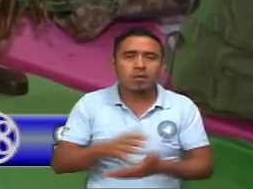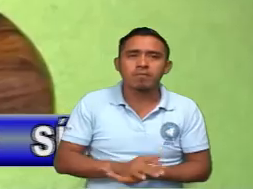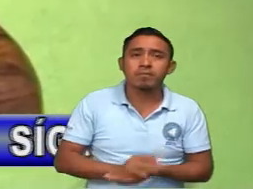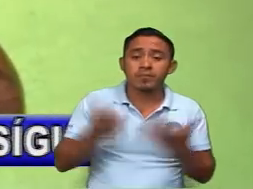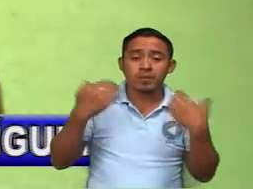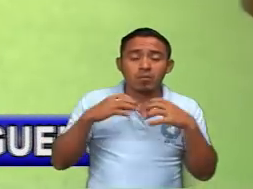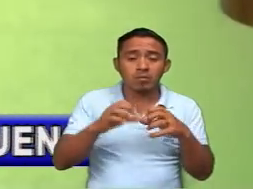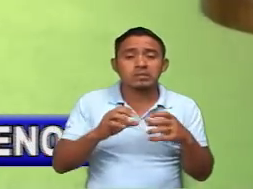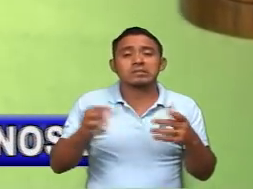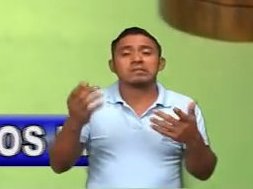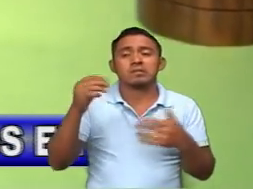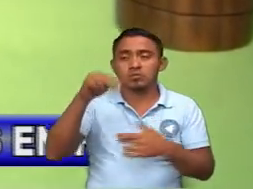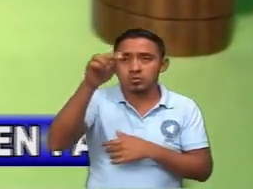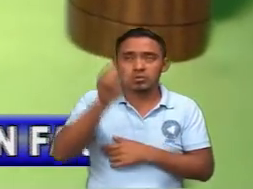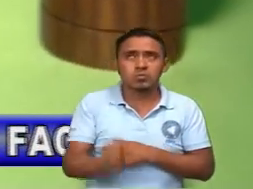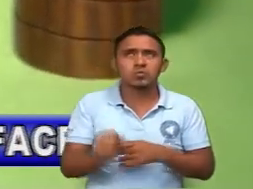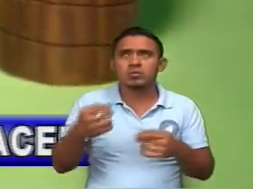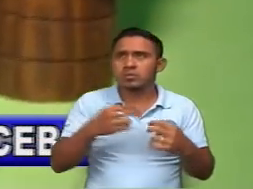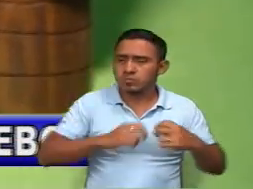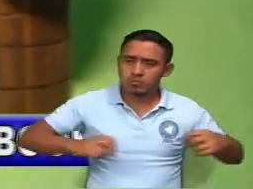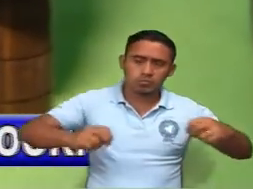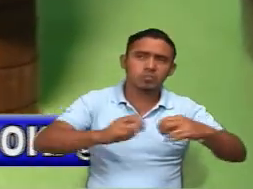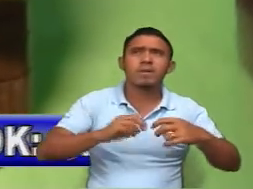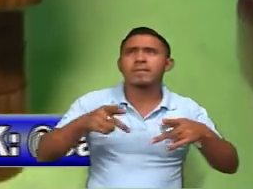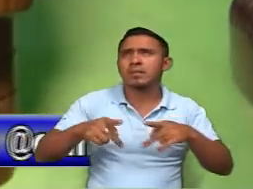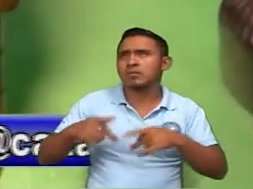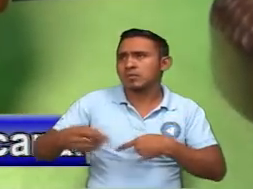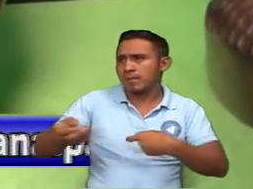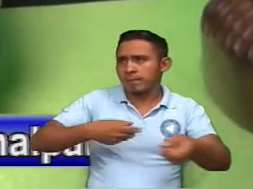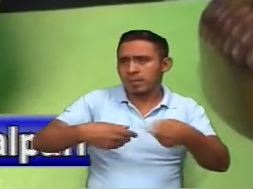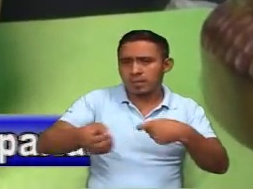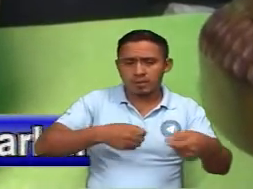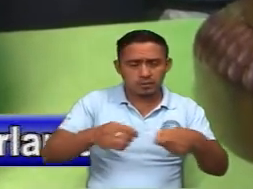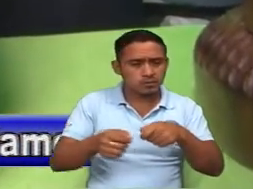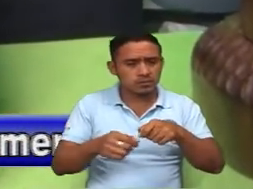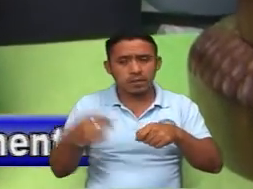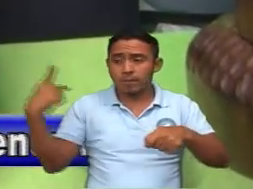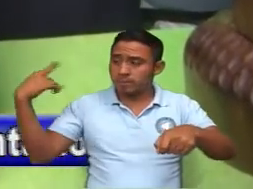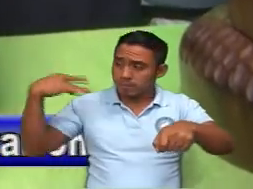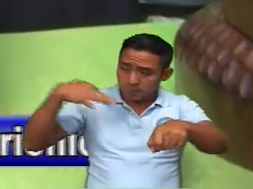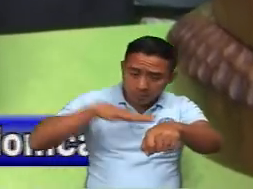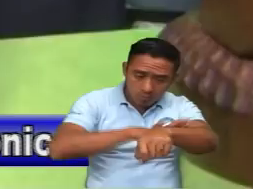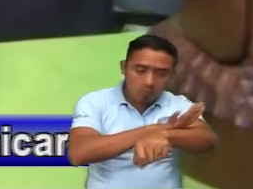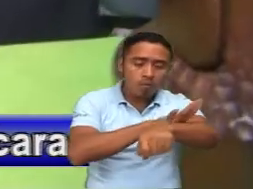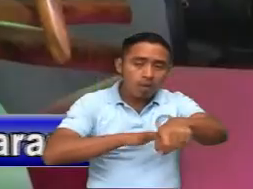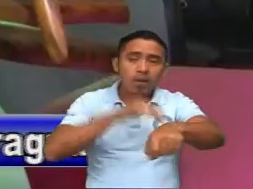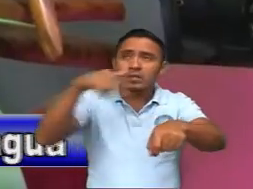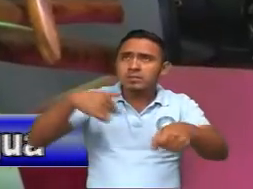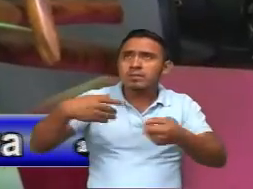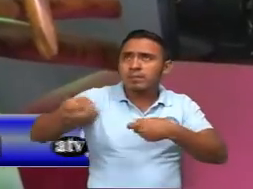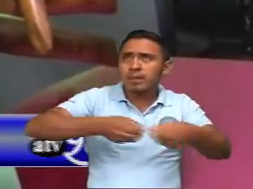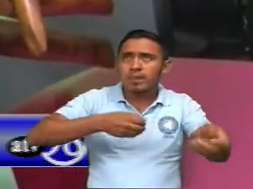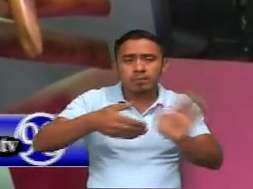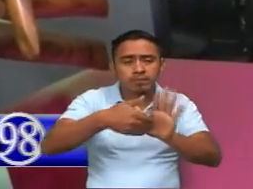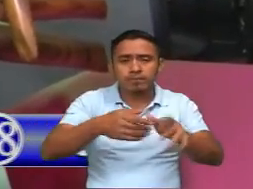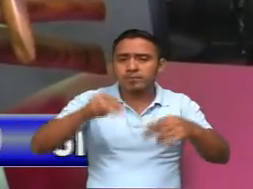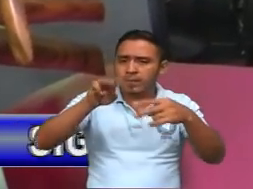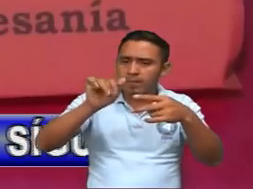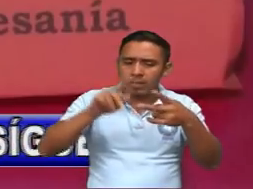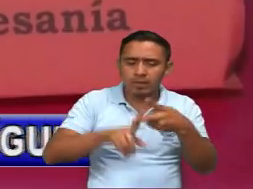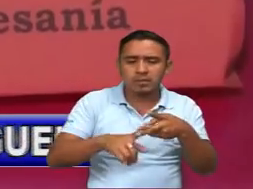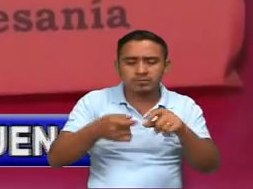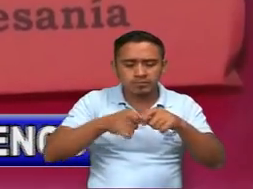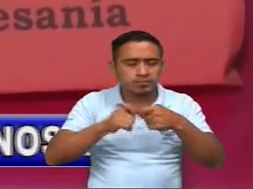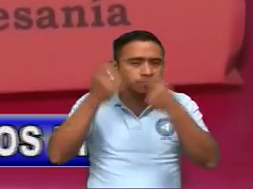Sur y Norte realizaron ruedas de negocios con compradores de la zona del Pacífico. Aquí se ofertaron artesanías en madera,